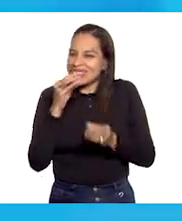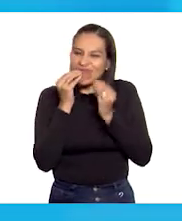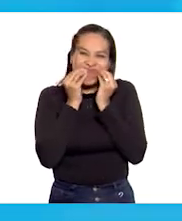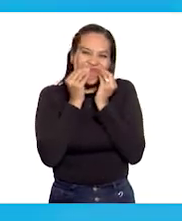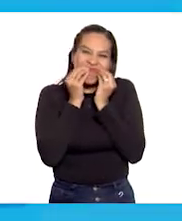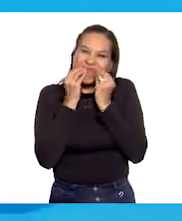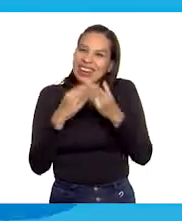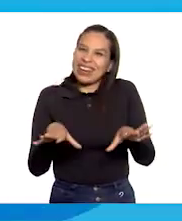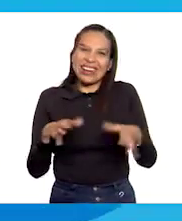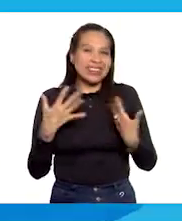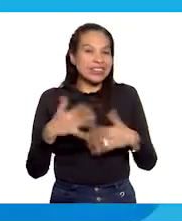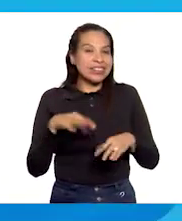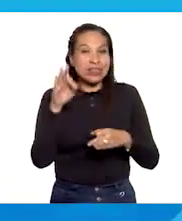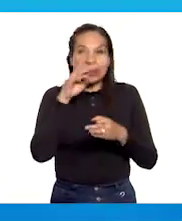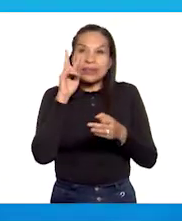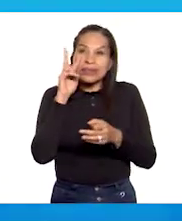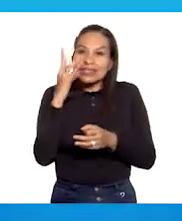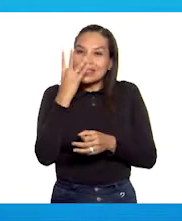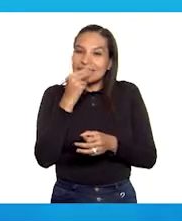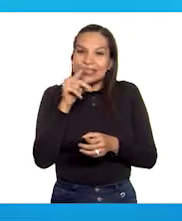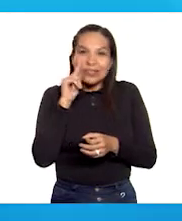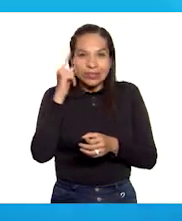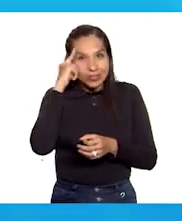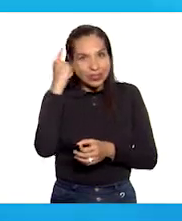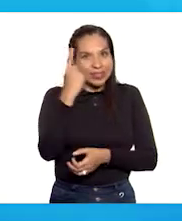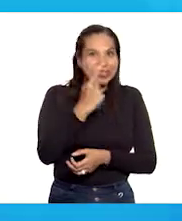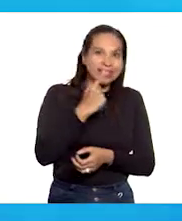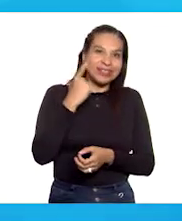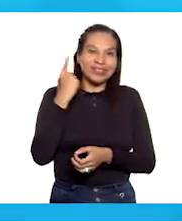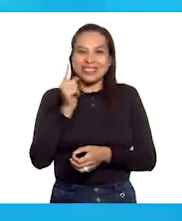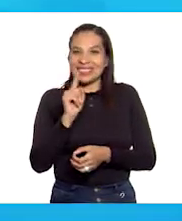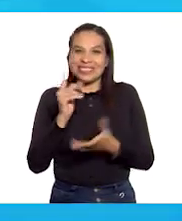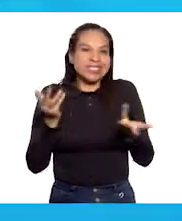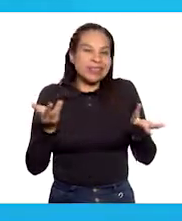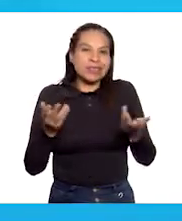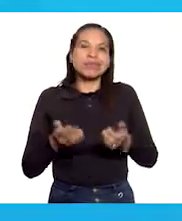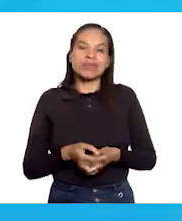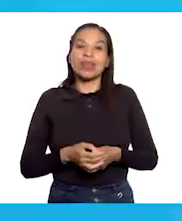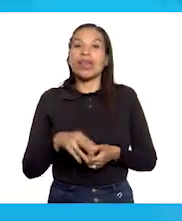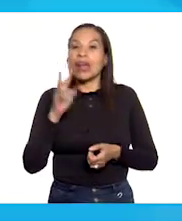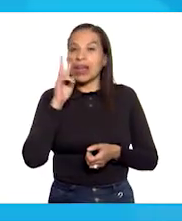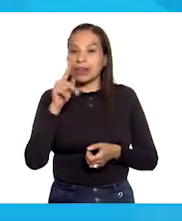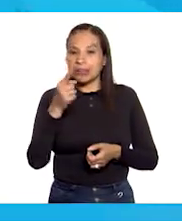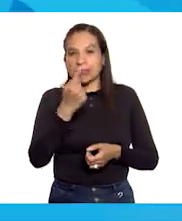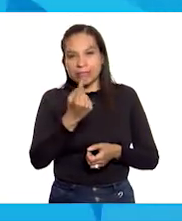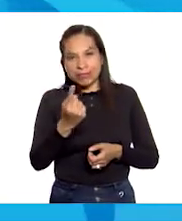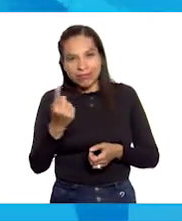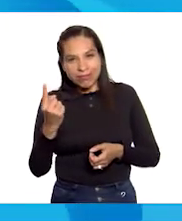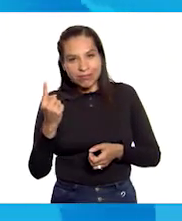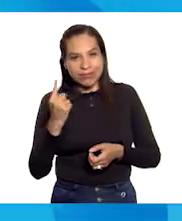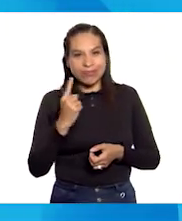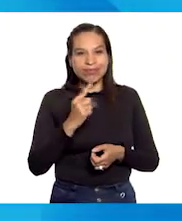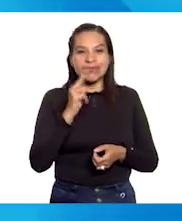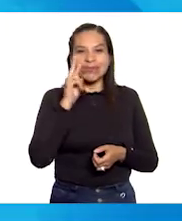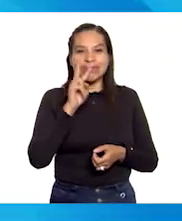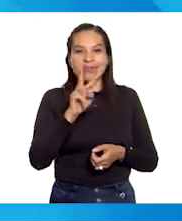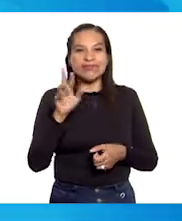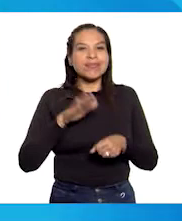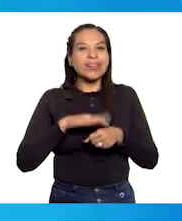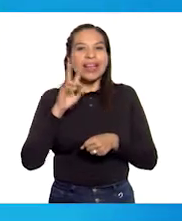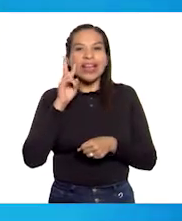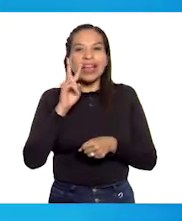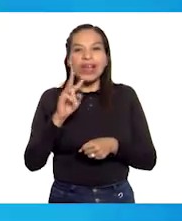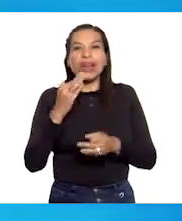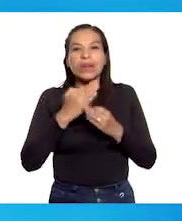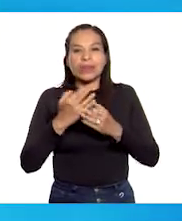padrísimo, maestra. Con todo detalle, ¿ya viste? ¿No te has mareado? No. vamos dando la vuelta, la vuelta. Más, y ahorita más,